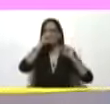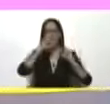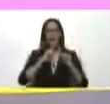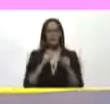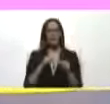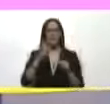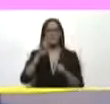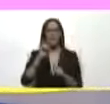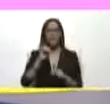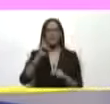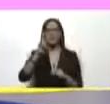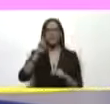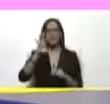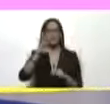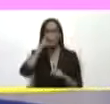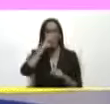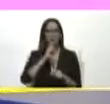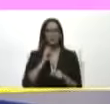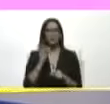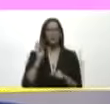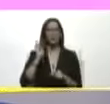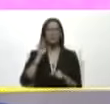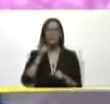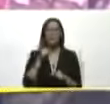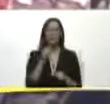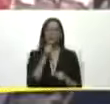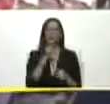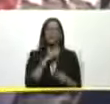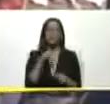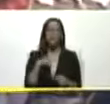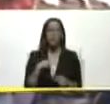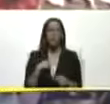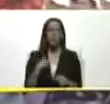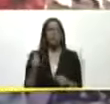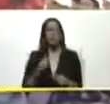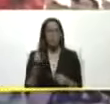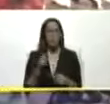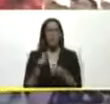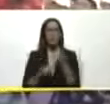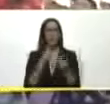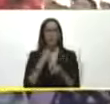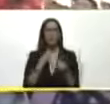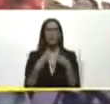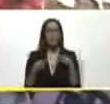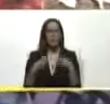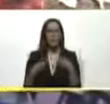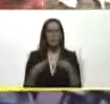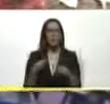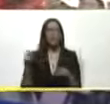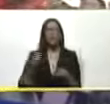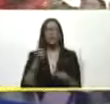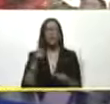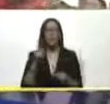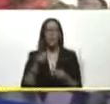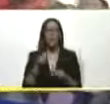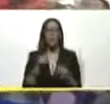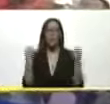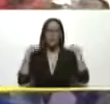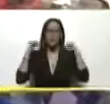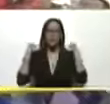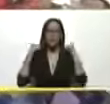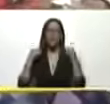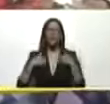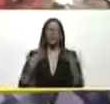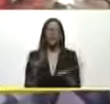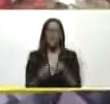25 años que usted nos pregunte a nosotros qué Cómo hacer la política pública Cómo ejecutarla qué hacer